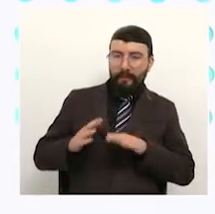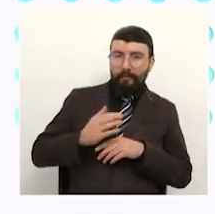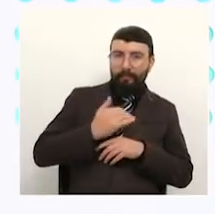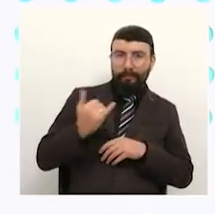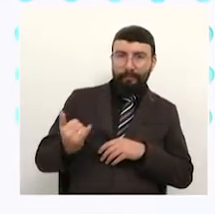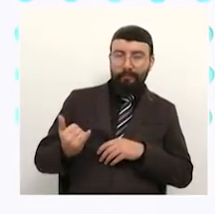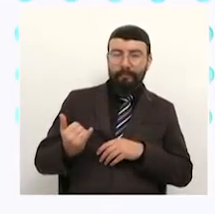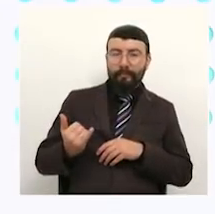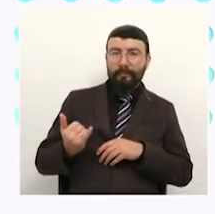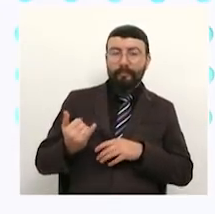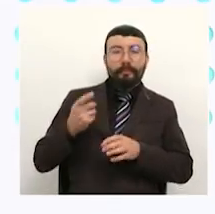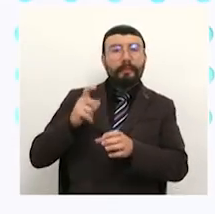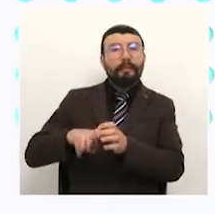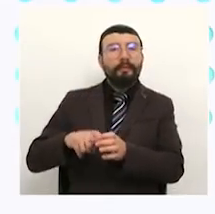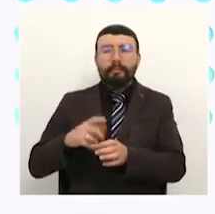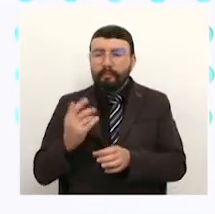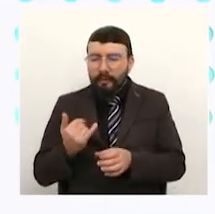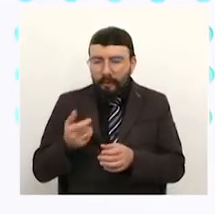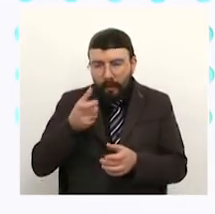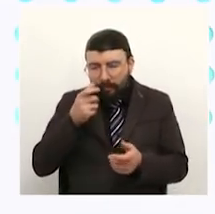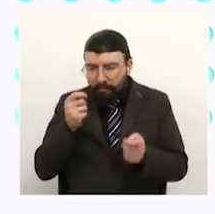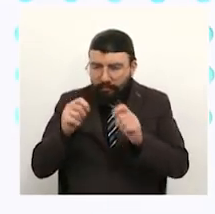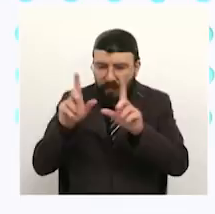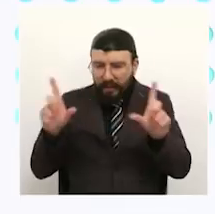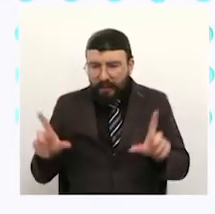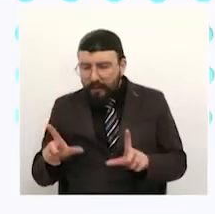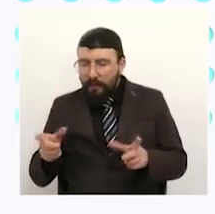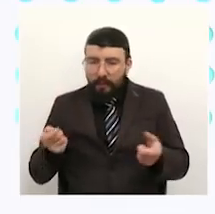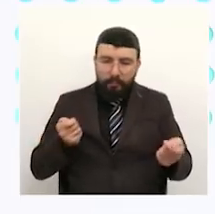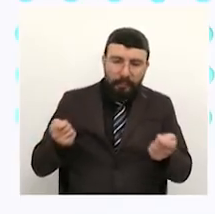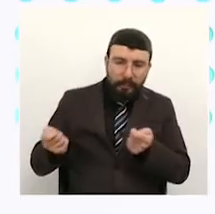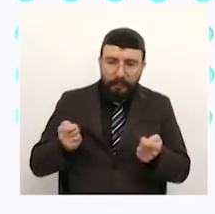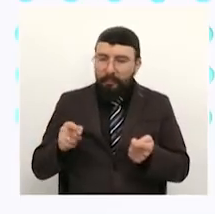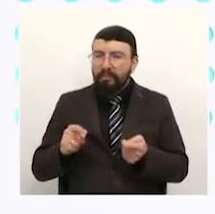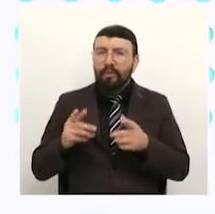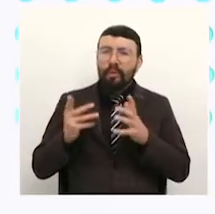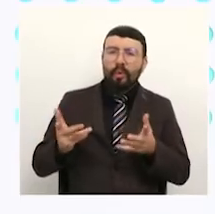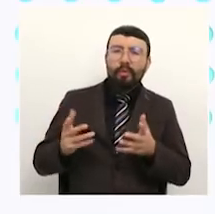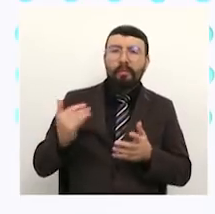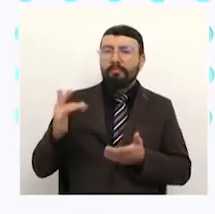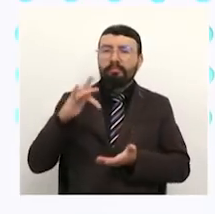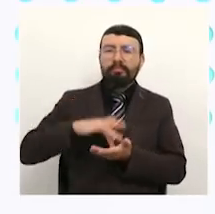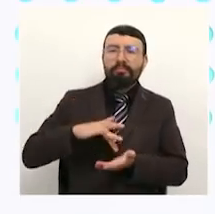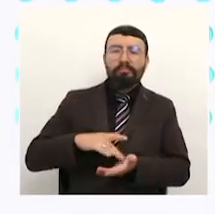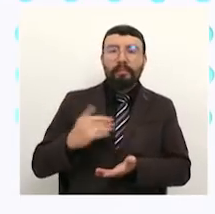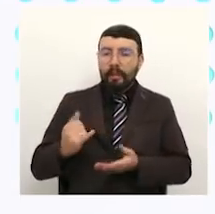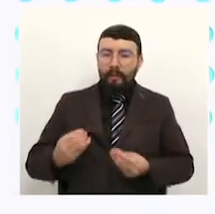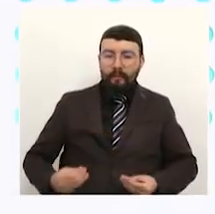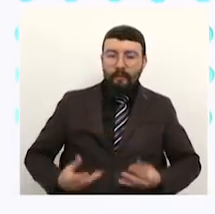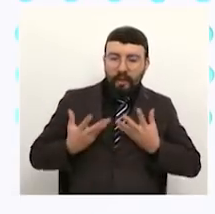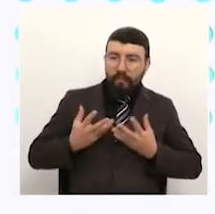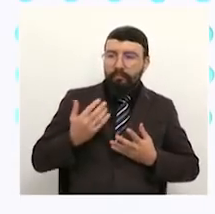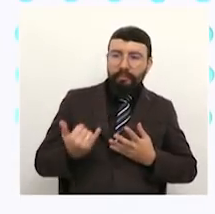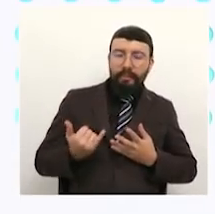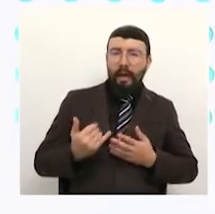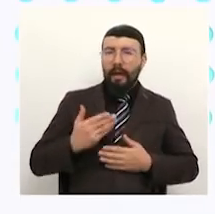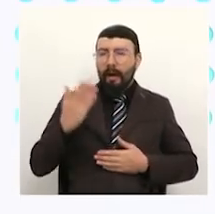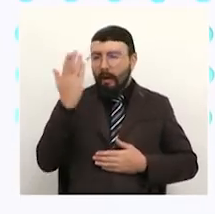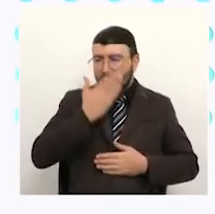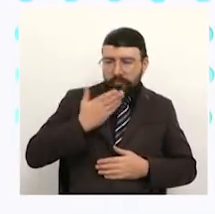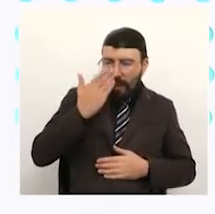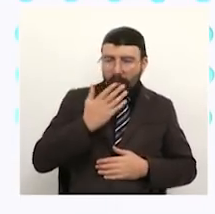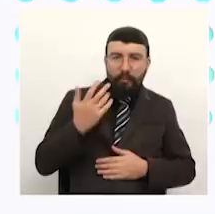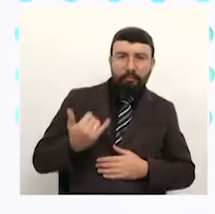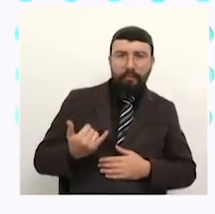protocolos en los cuales uno hace una clasificación del estado infeccioso de un paciente están las pruebas hepáticas porque